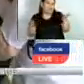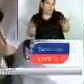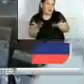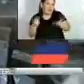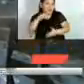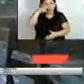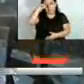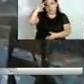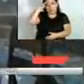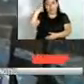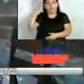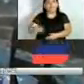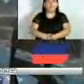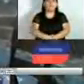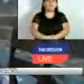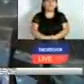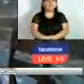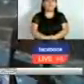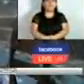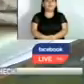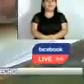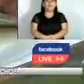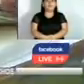órgano legislativo.